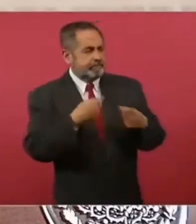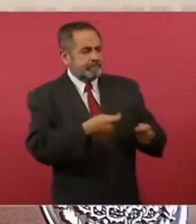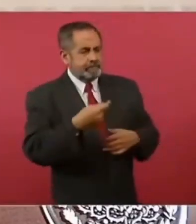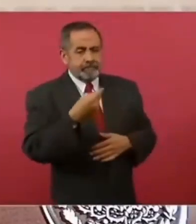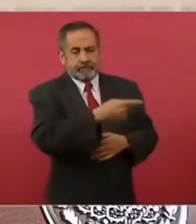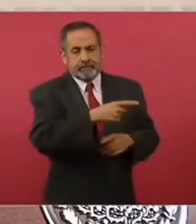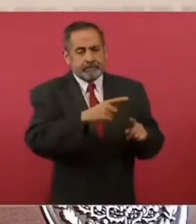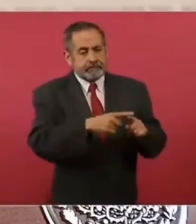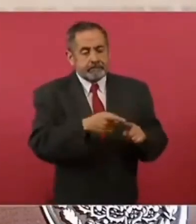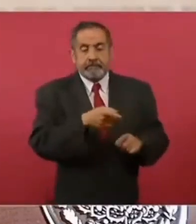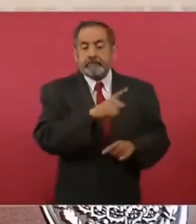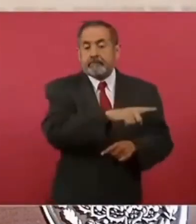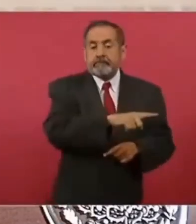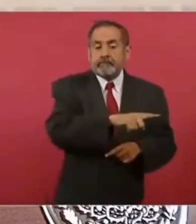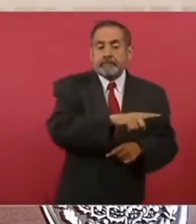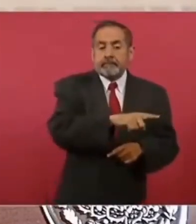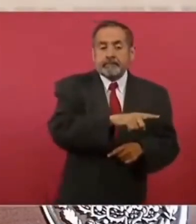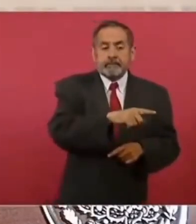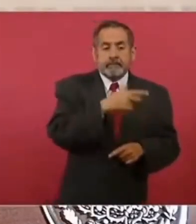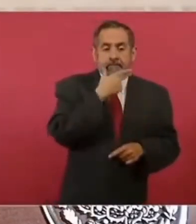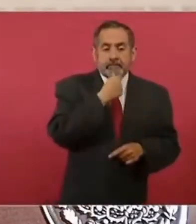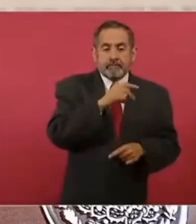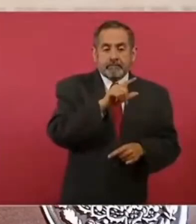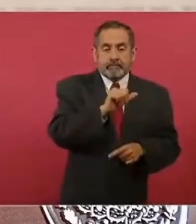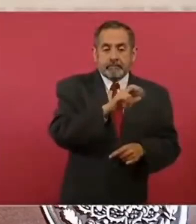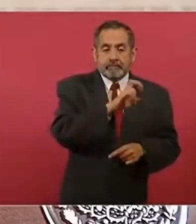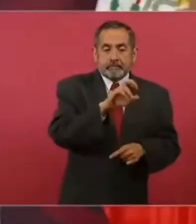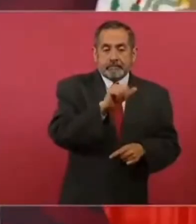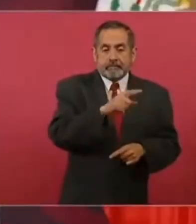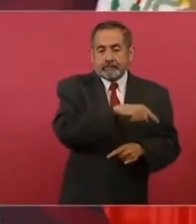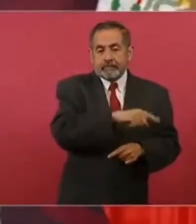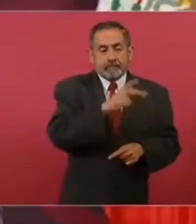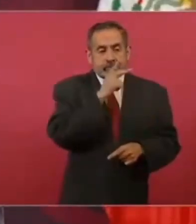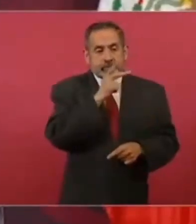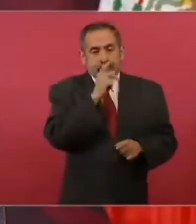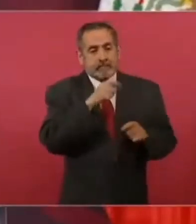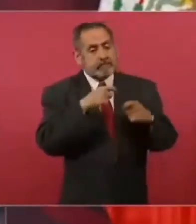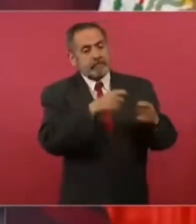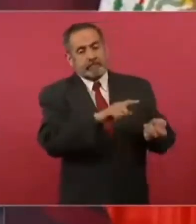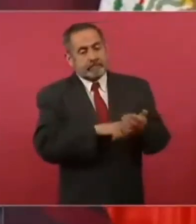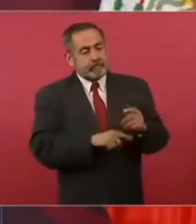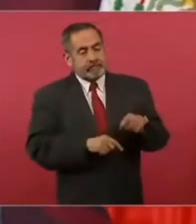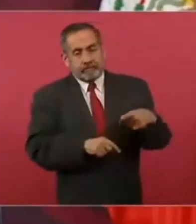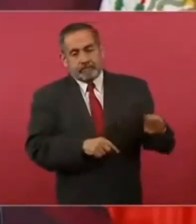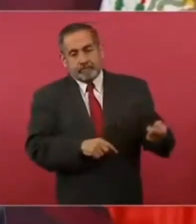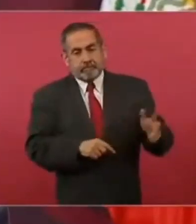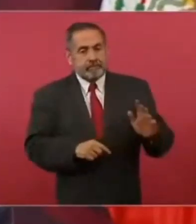el papá de Germán Larrea. Supuestamente, sí. Y